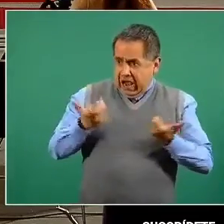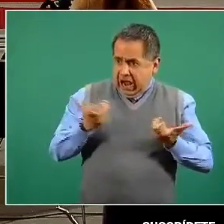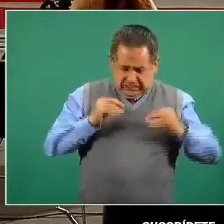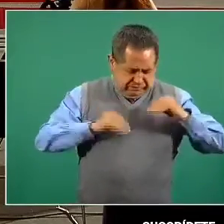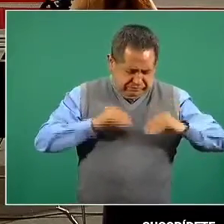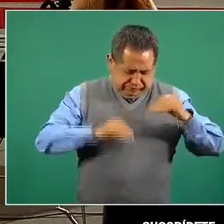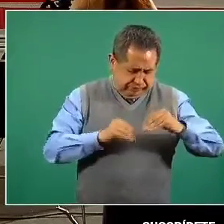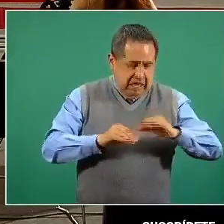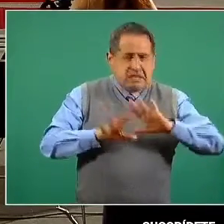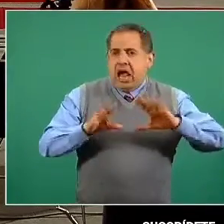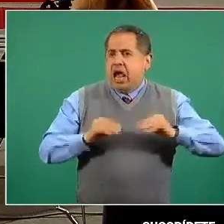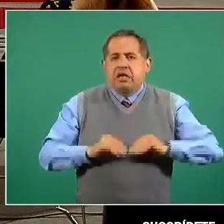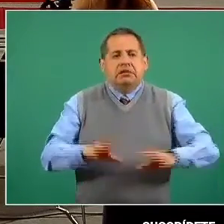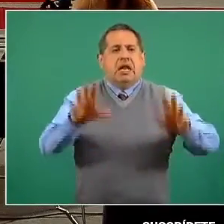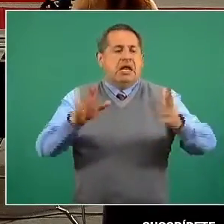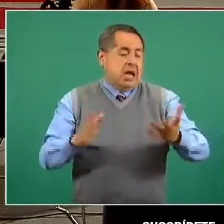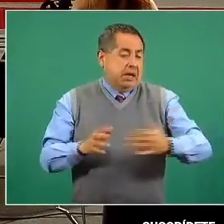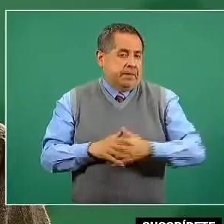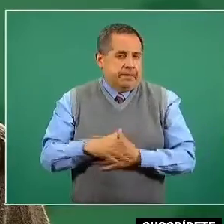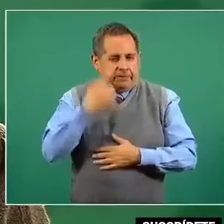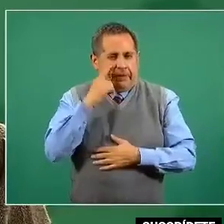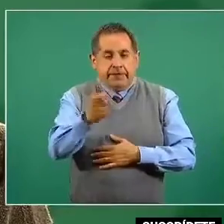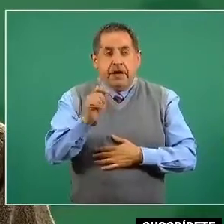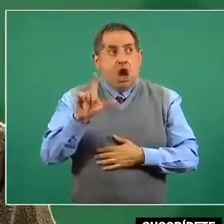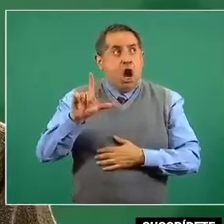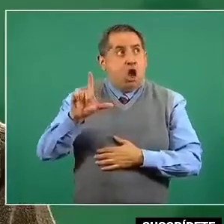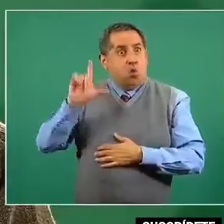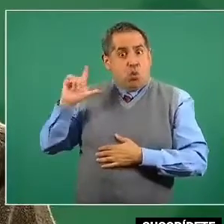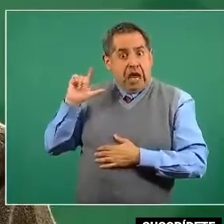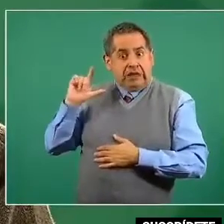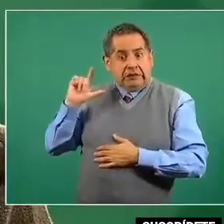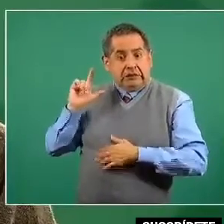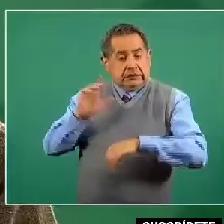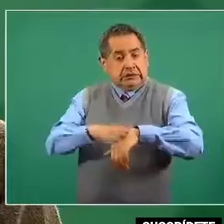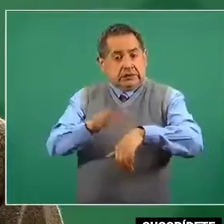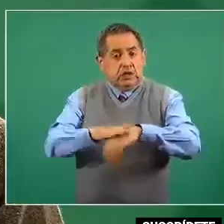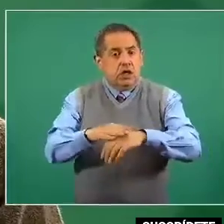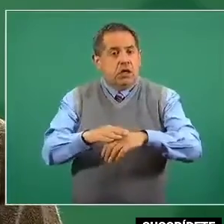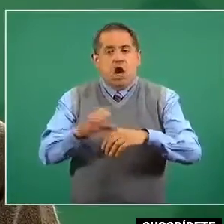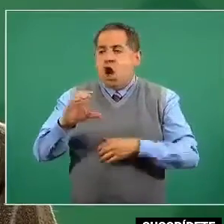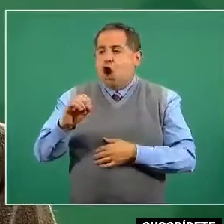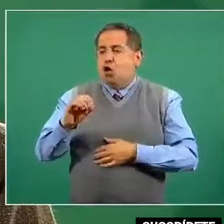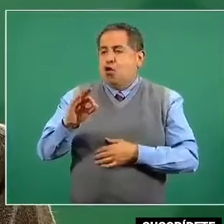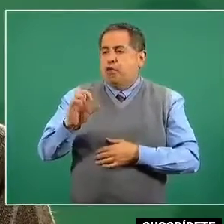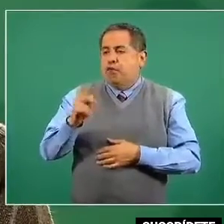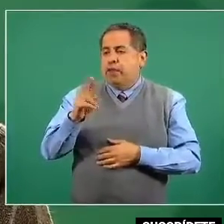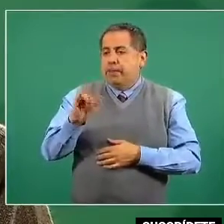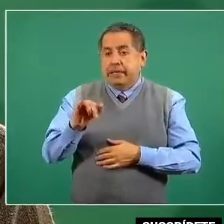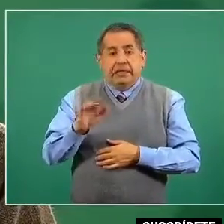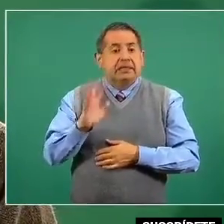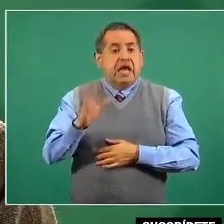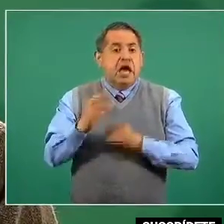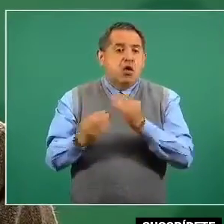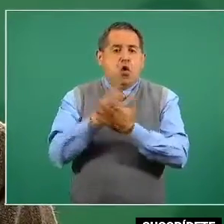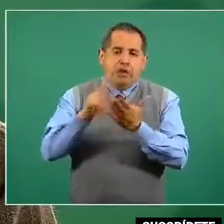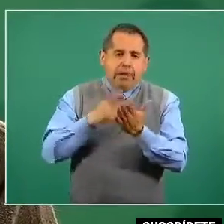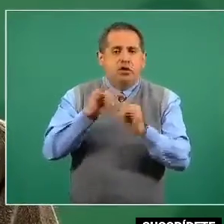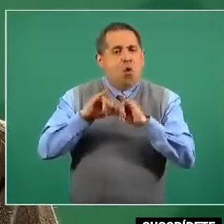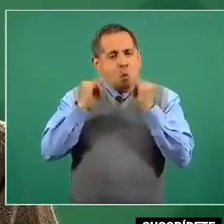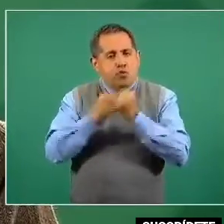lunes pasado, COFEPRIS tuvo una nueva reunión, como las que ocurre periódicamente,